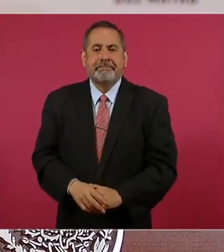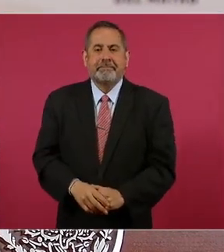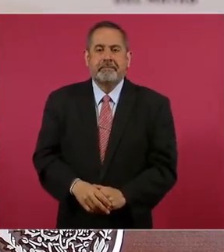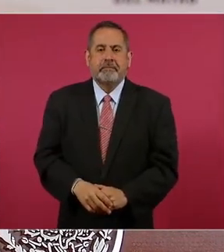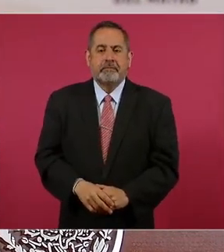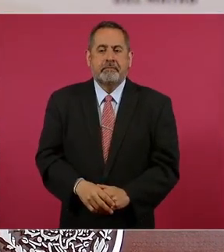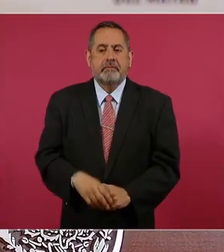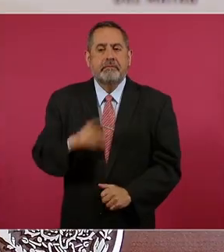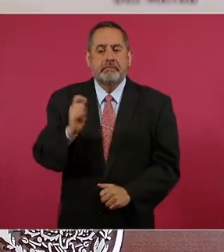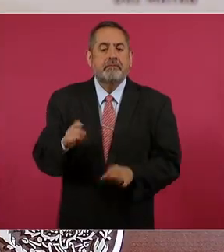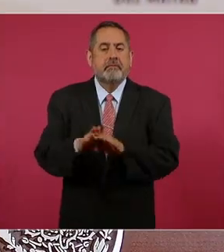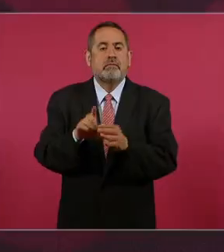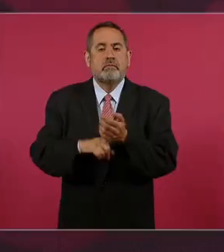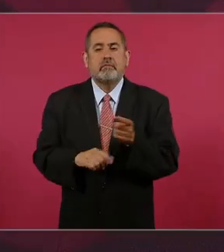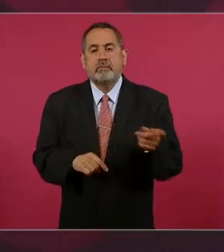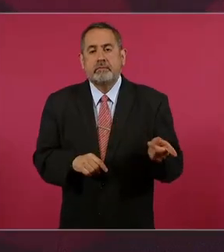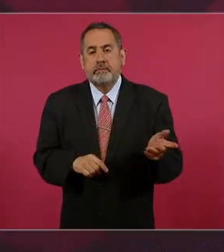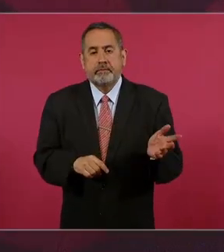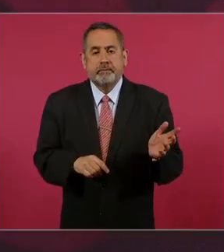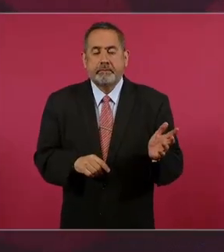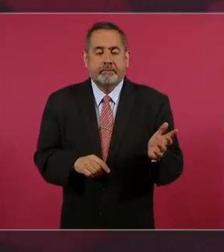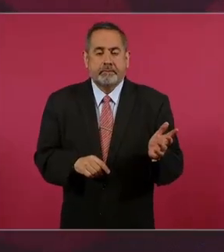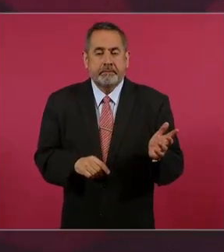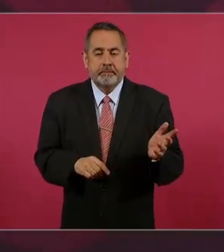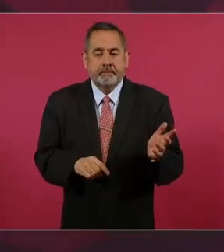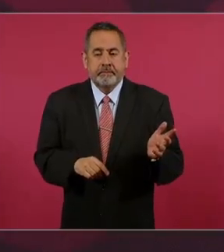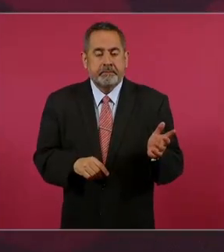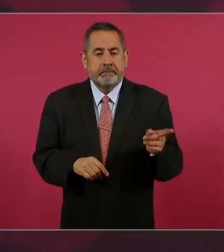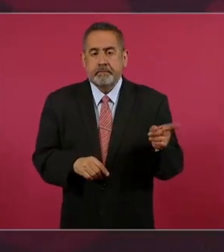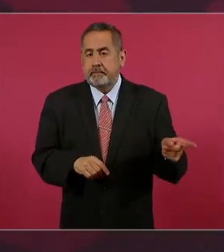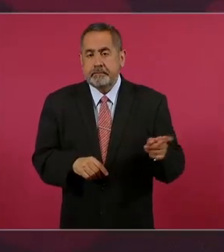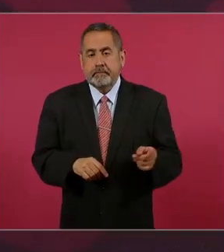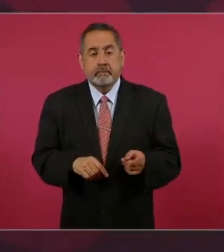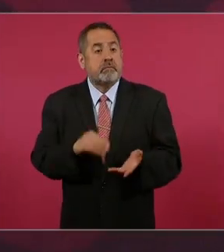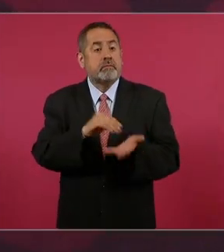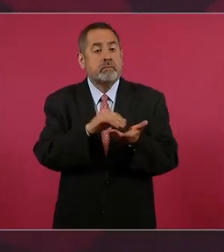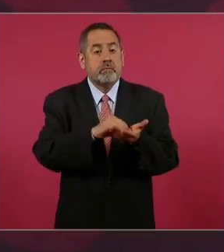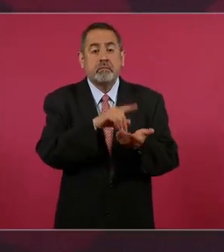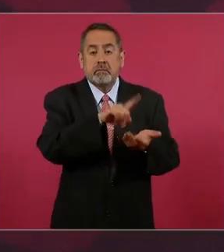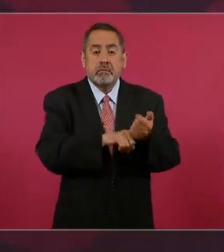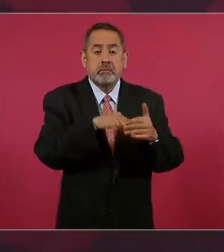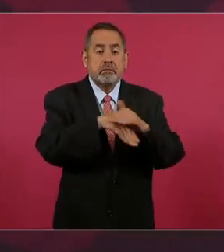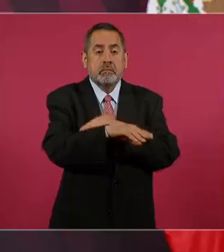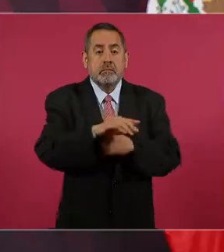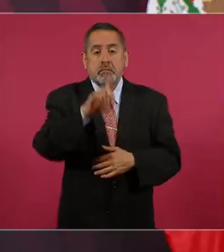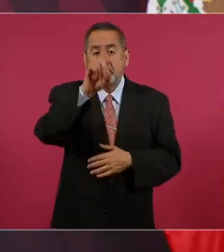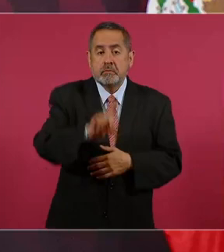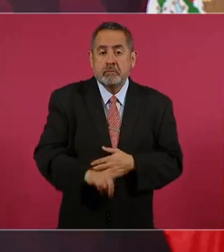porque además no dejan de ir a misa los domingos